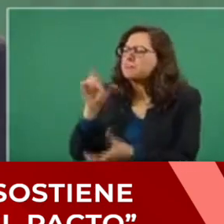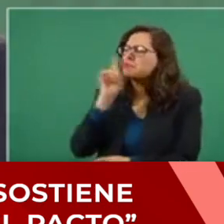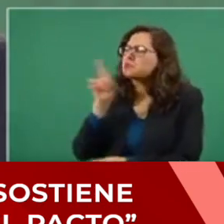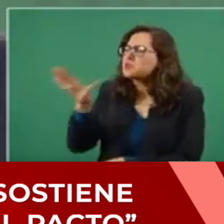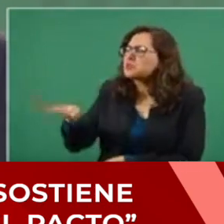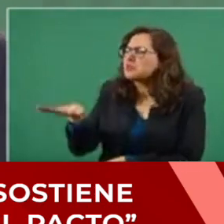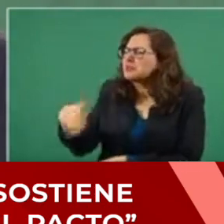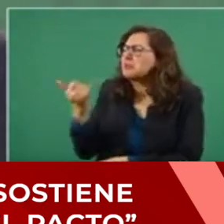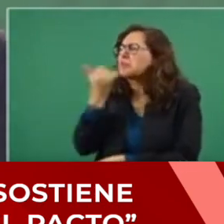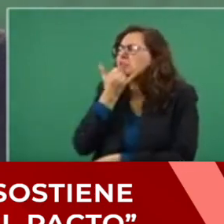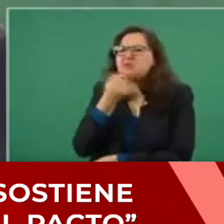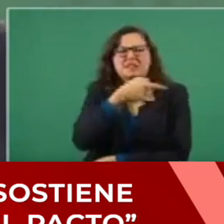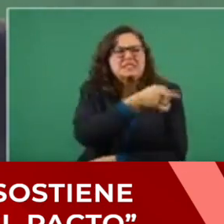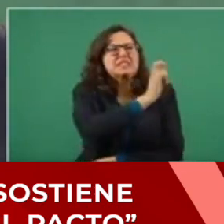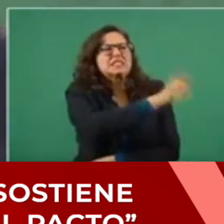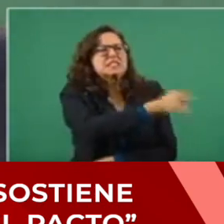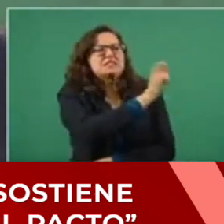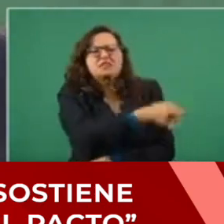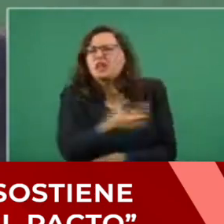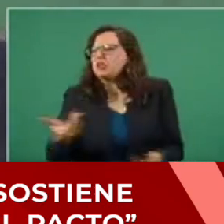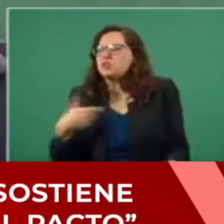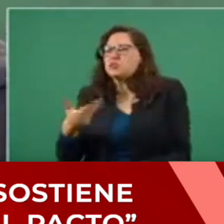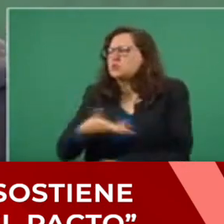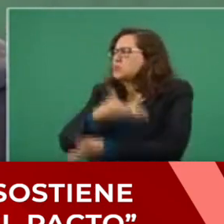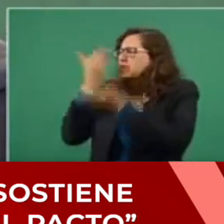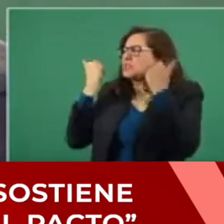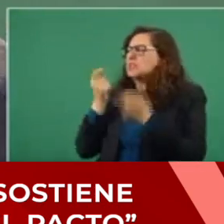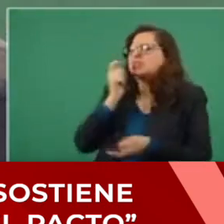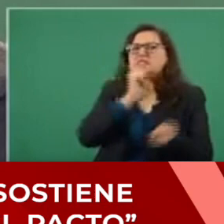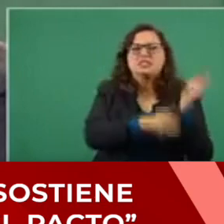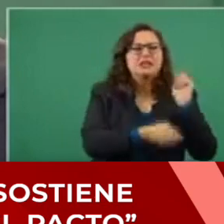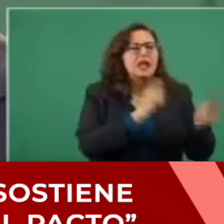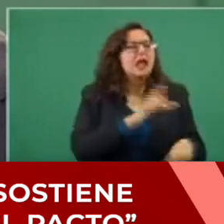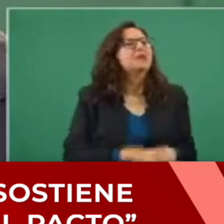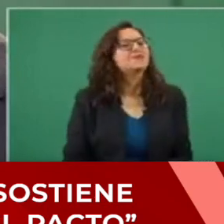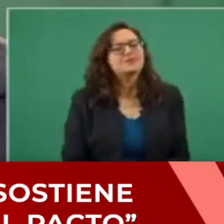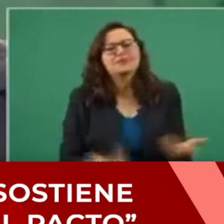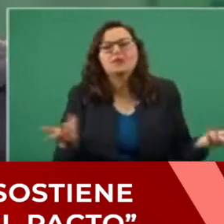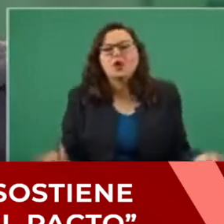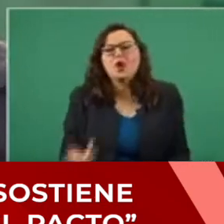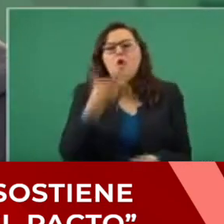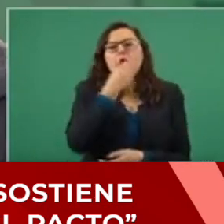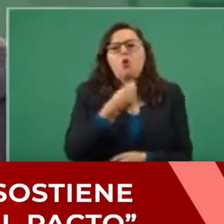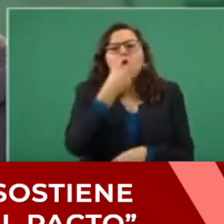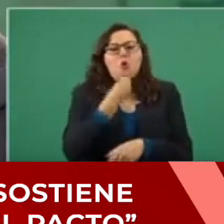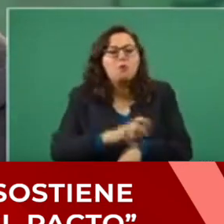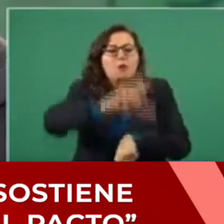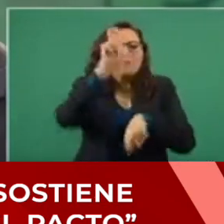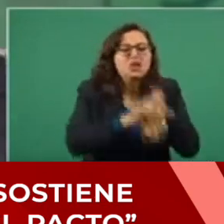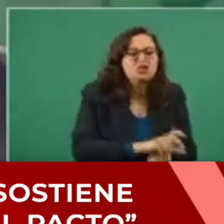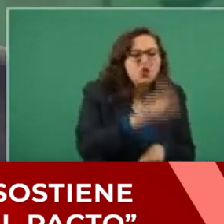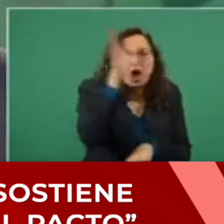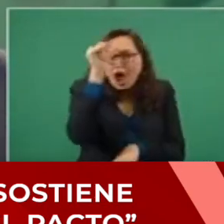Explícame. Y ya me dijo, ¿no? Rompe el pacto patriarcal. O sea, deja de estar